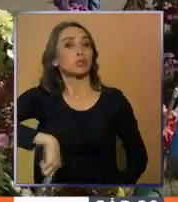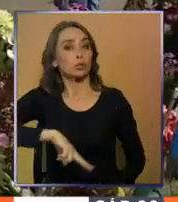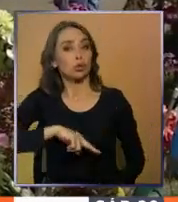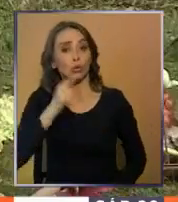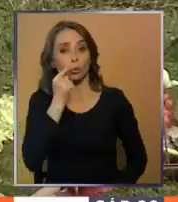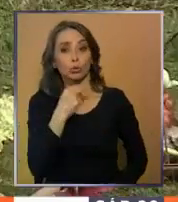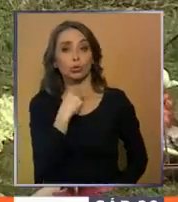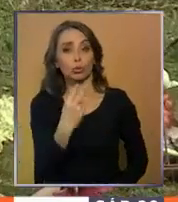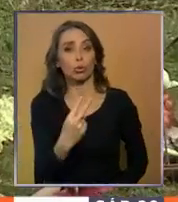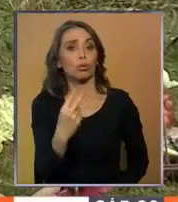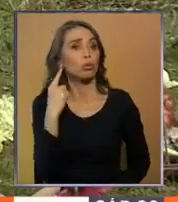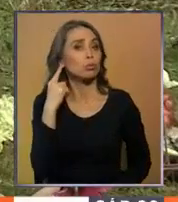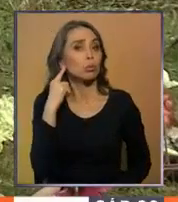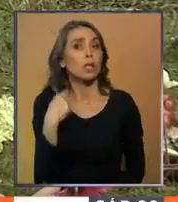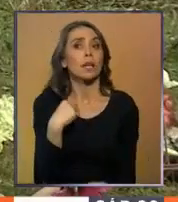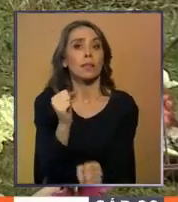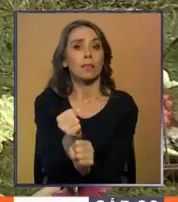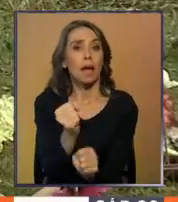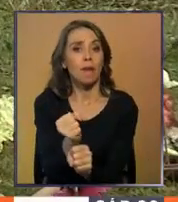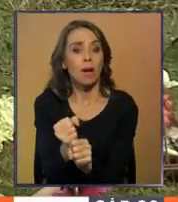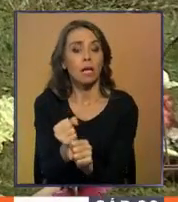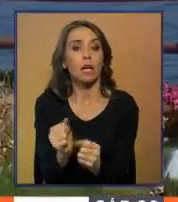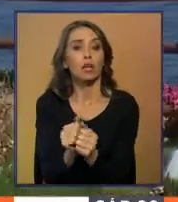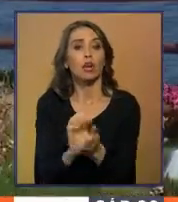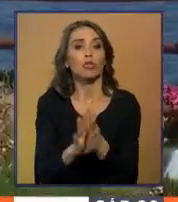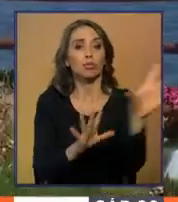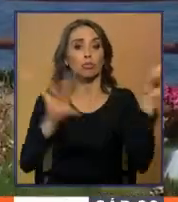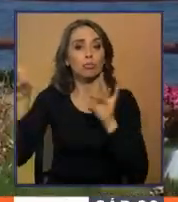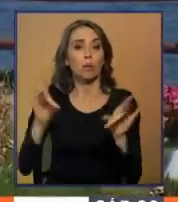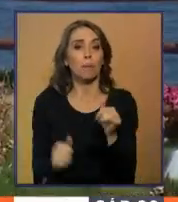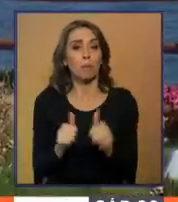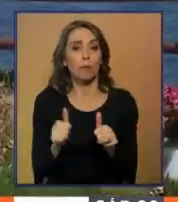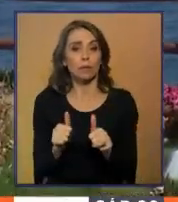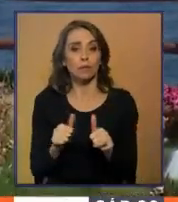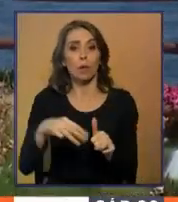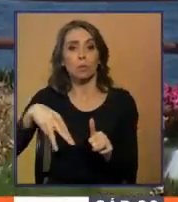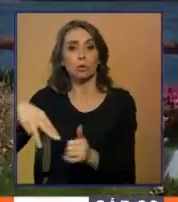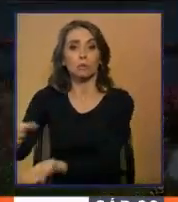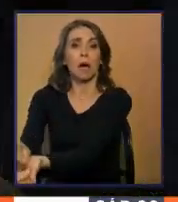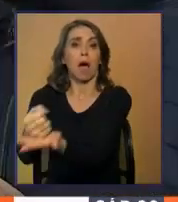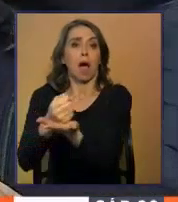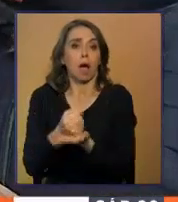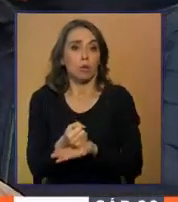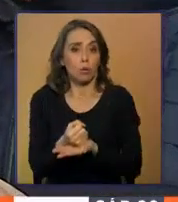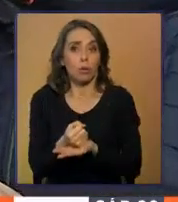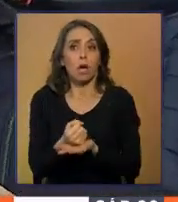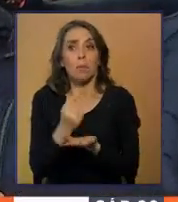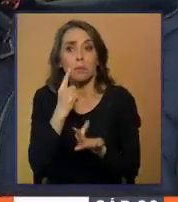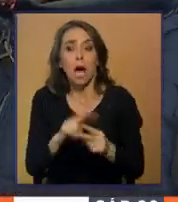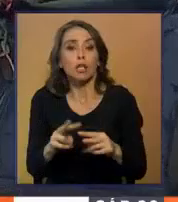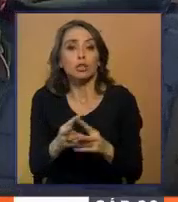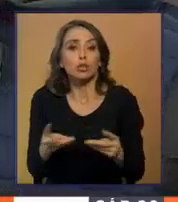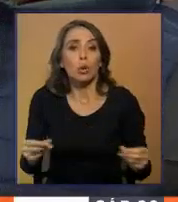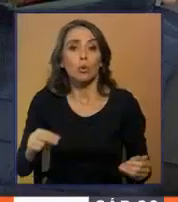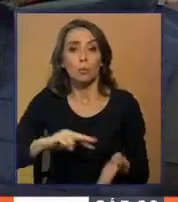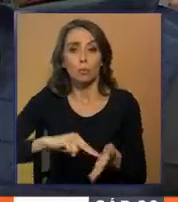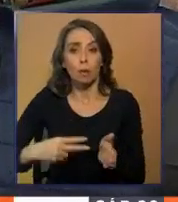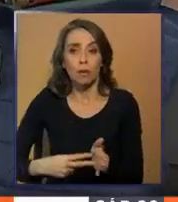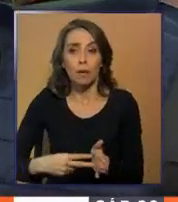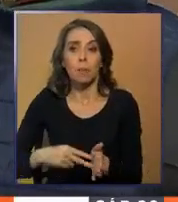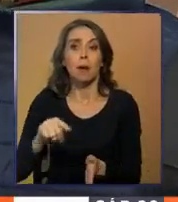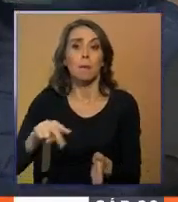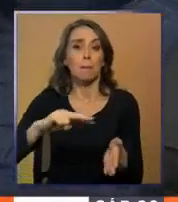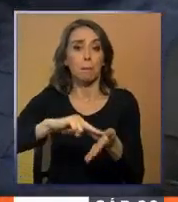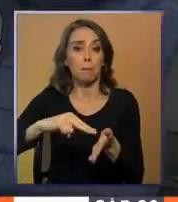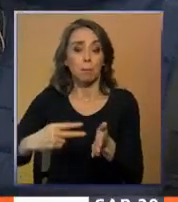trabajando con todos los profesionales, con ayuda de la Municipalidad, para poder encontrar la solución a este problema. Eso es un problema